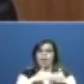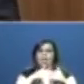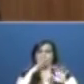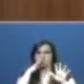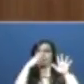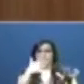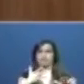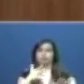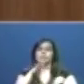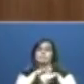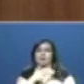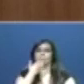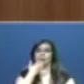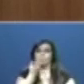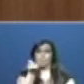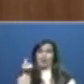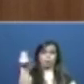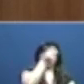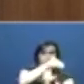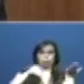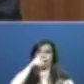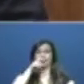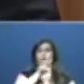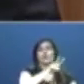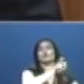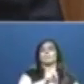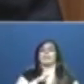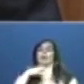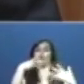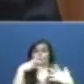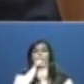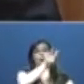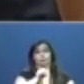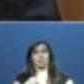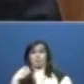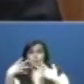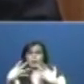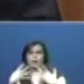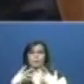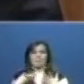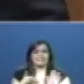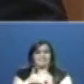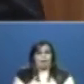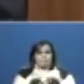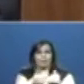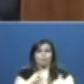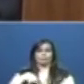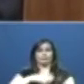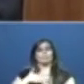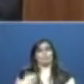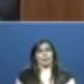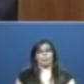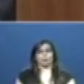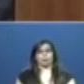para la devolución de las liquidaciones de 2008 y 2009 lo que para nosotros está significando disponer de